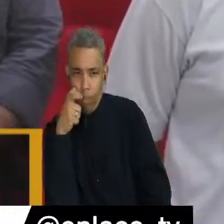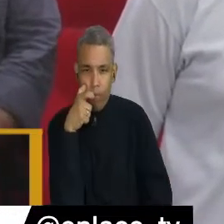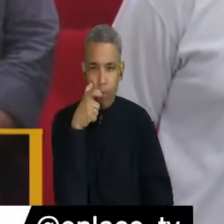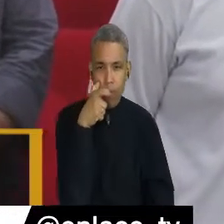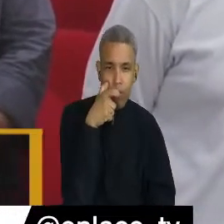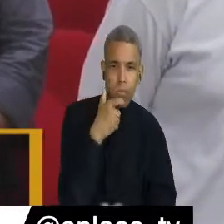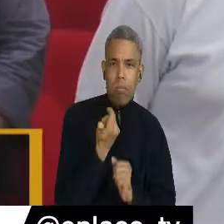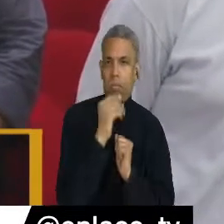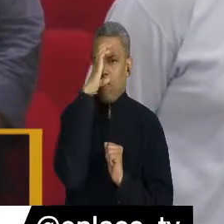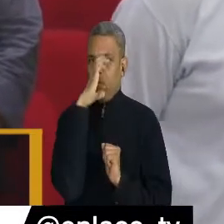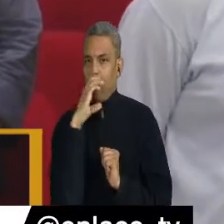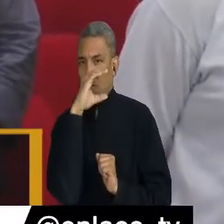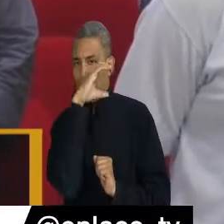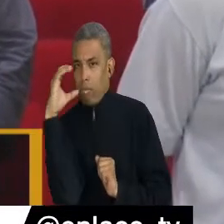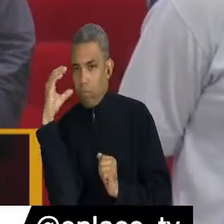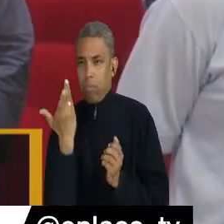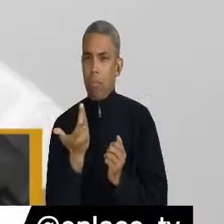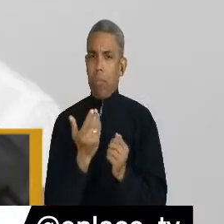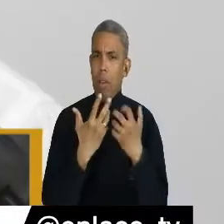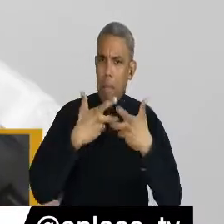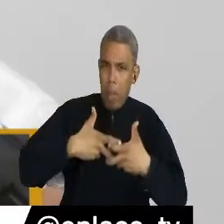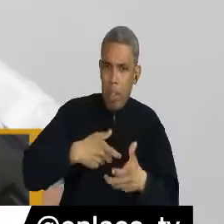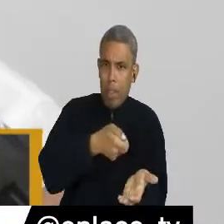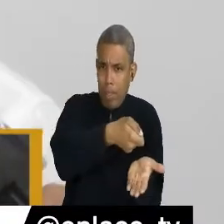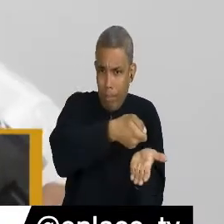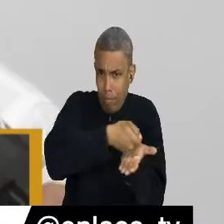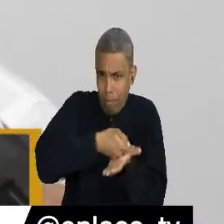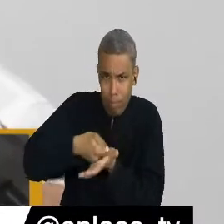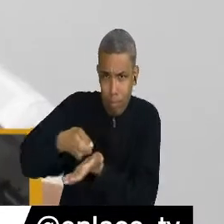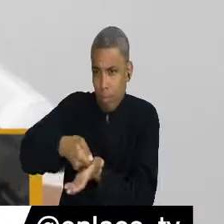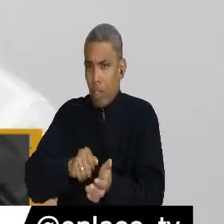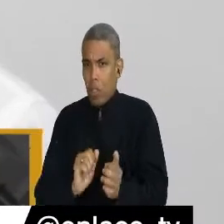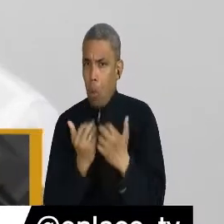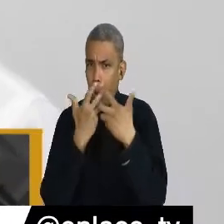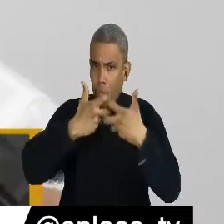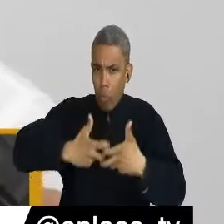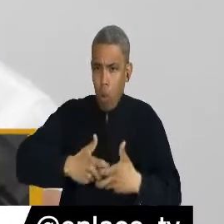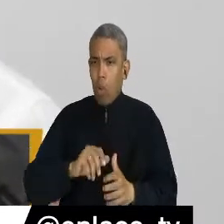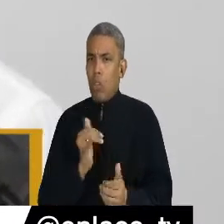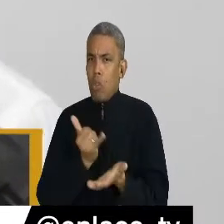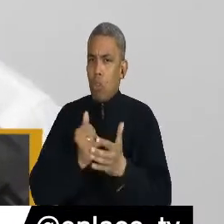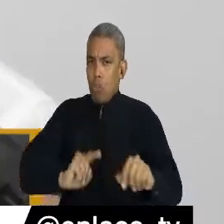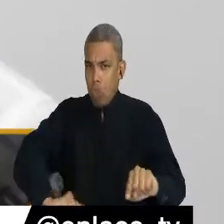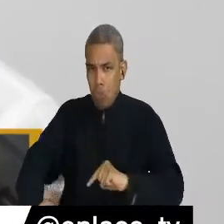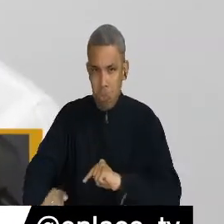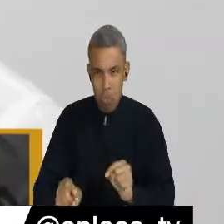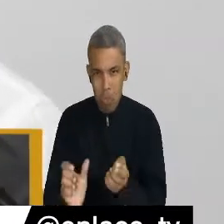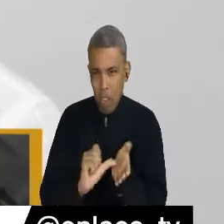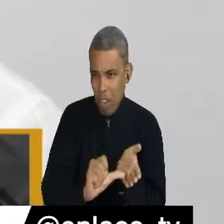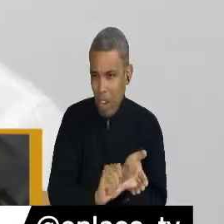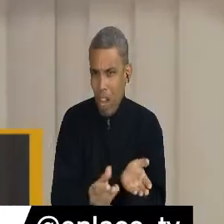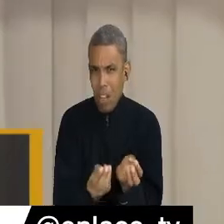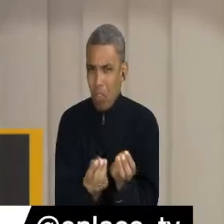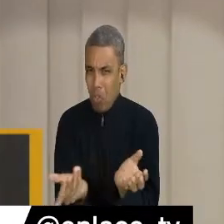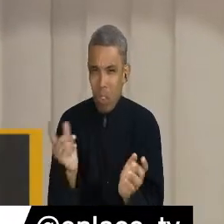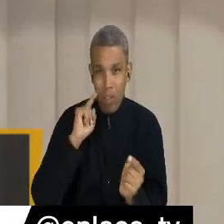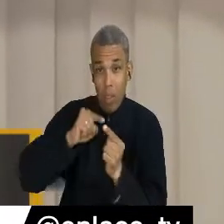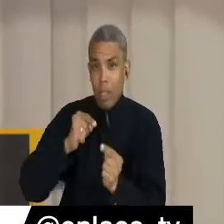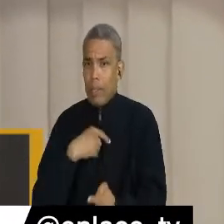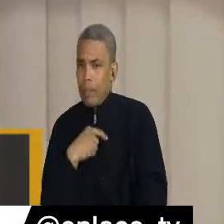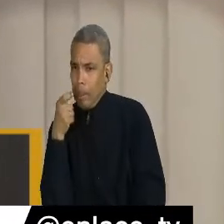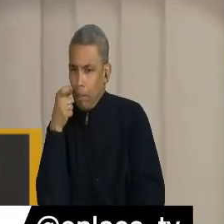por parte de los empresarios ante la junta directiva y a la Superintendencia de Subsidio Familiar.